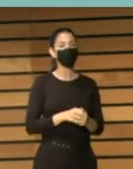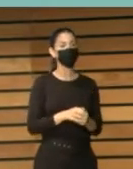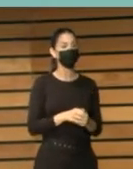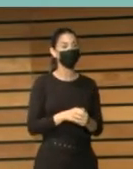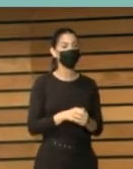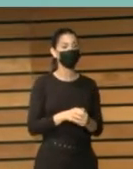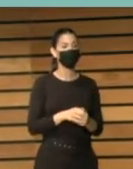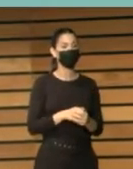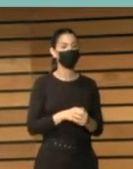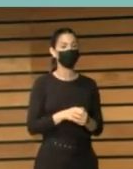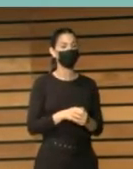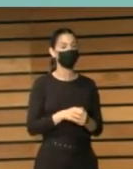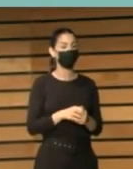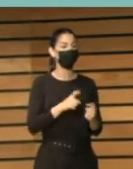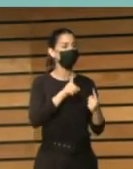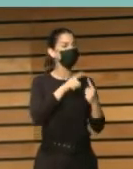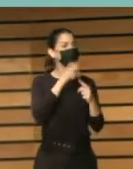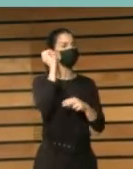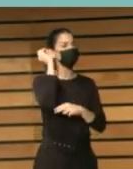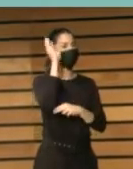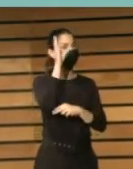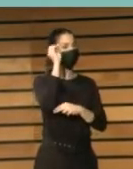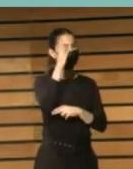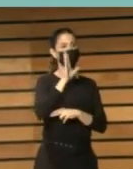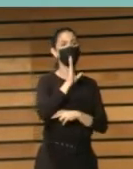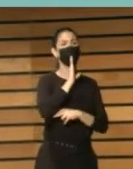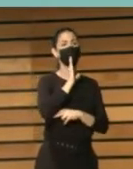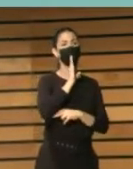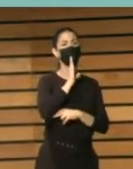la conferencia que vimos antes,